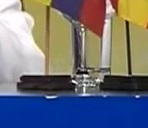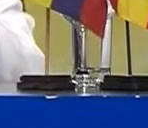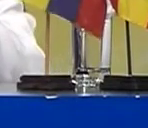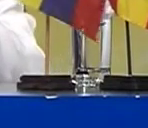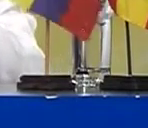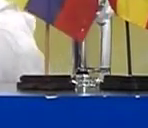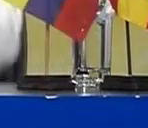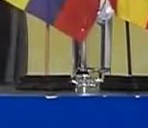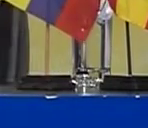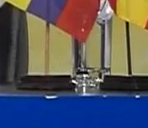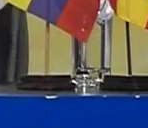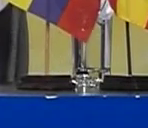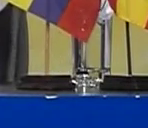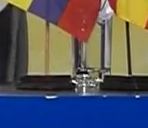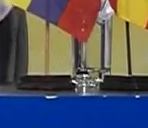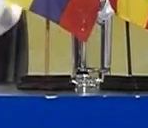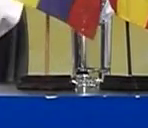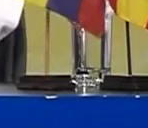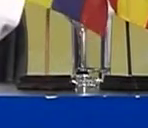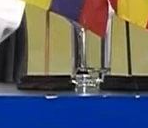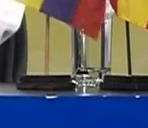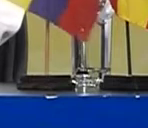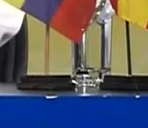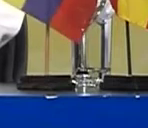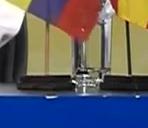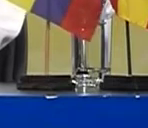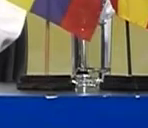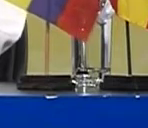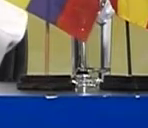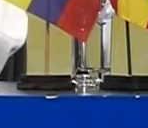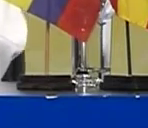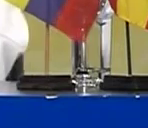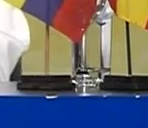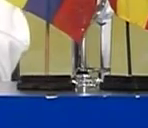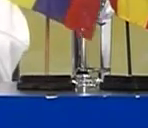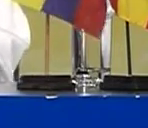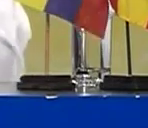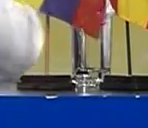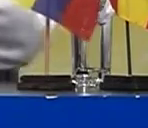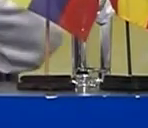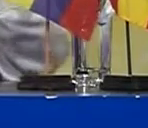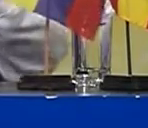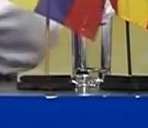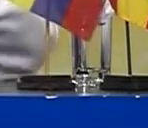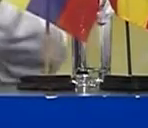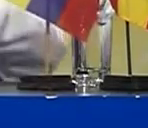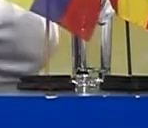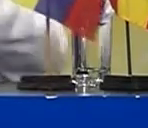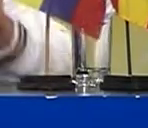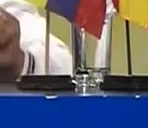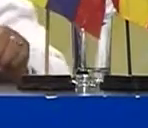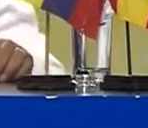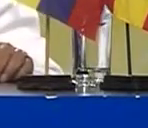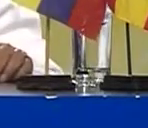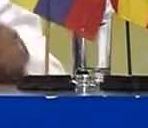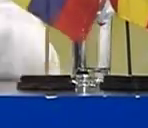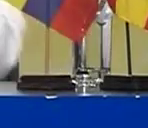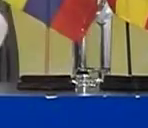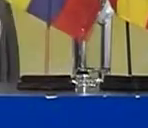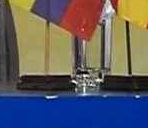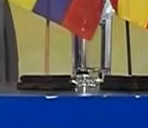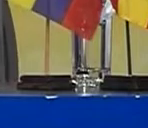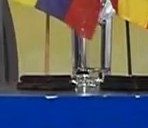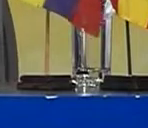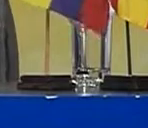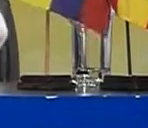dos lóbulos. Intestino gordo, intestino grueso, intestino delgado. Todo lo tenemos doble.